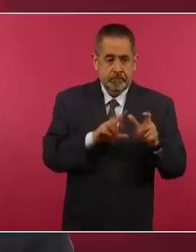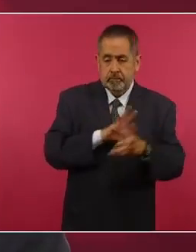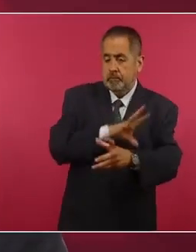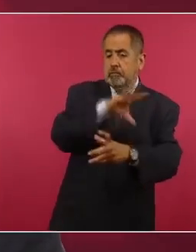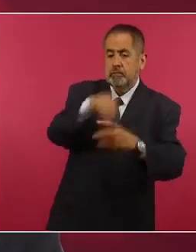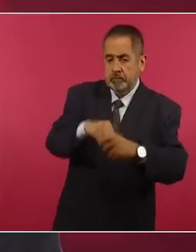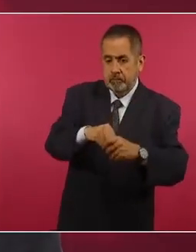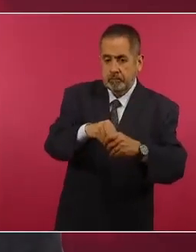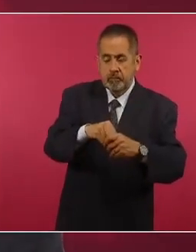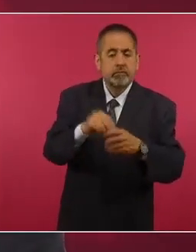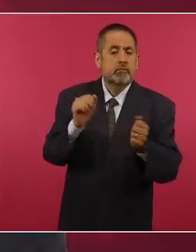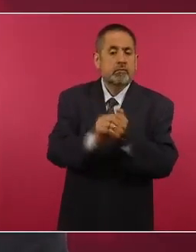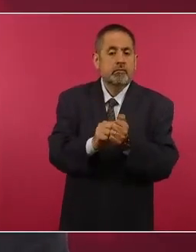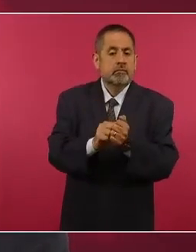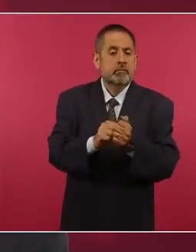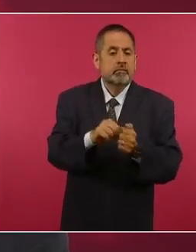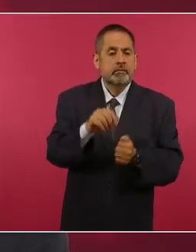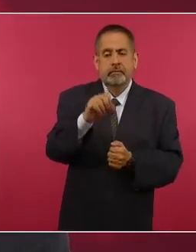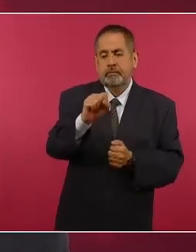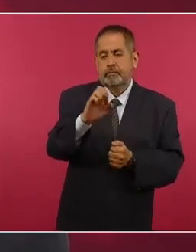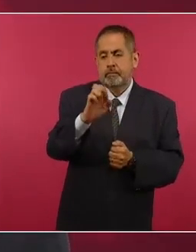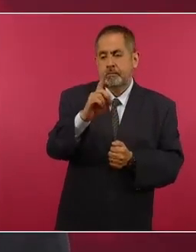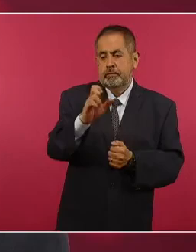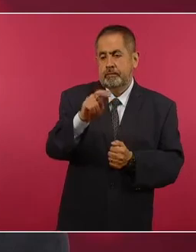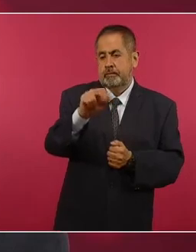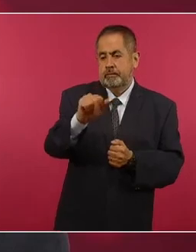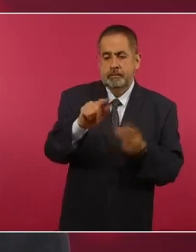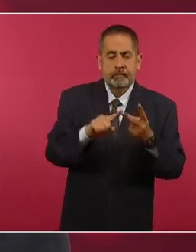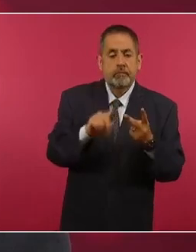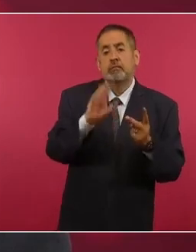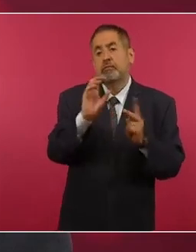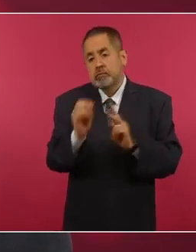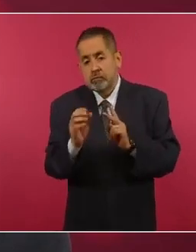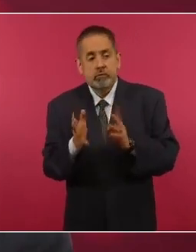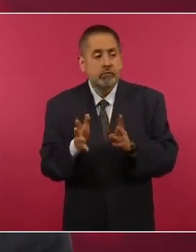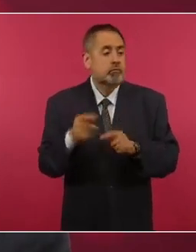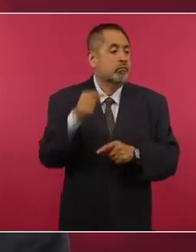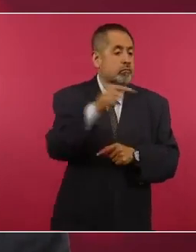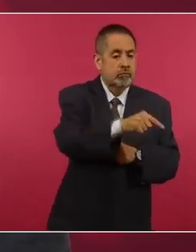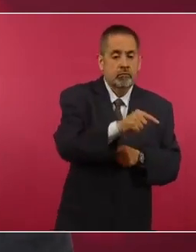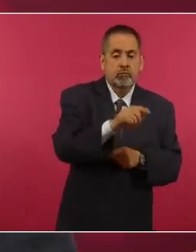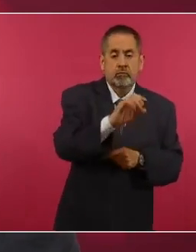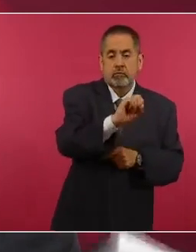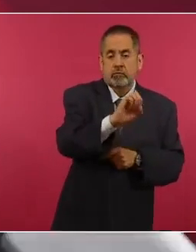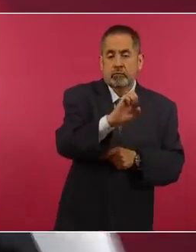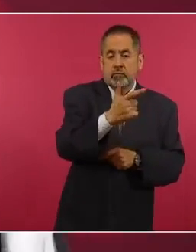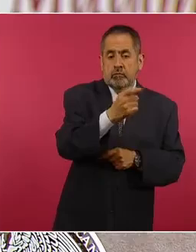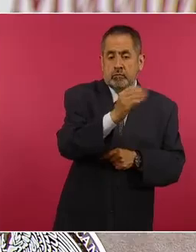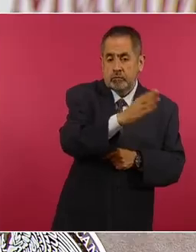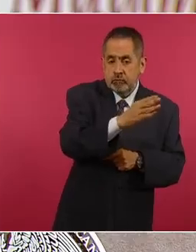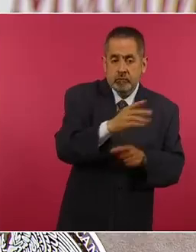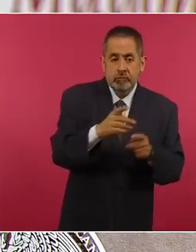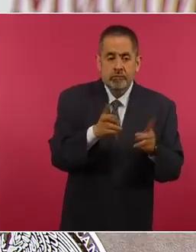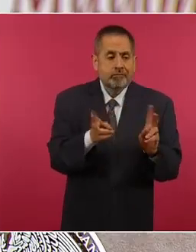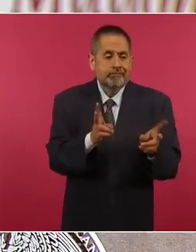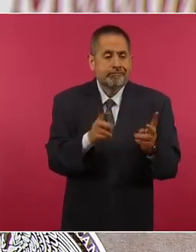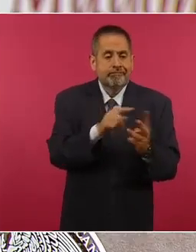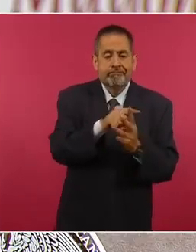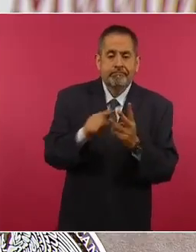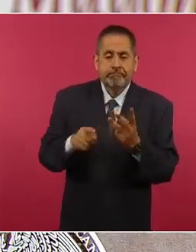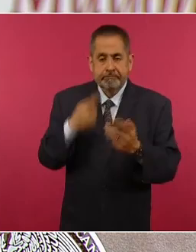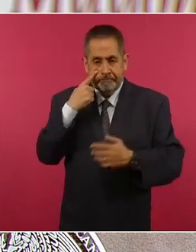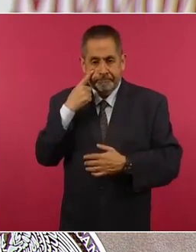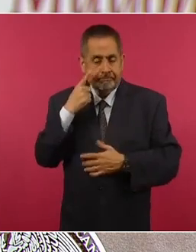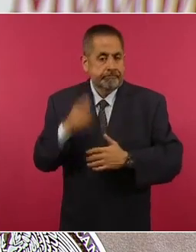o dependa de la Secretaría de Gobernación o de la Secretaría de Seguridad Pública? Las opciones